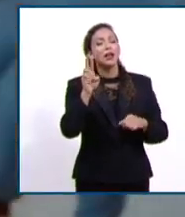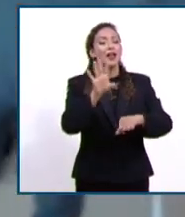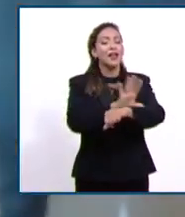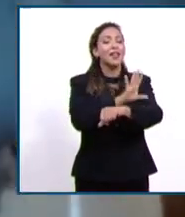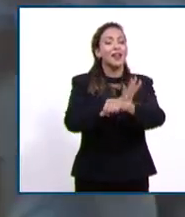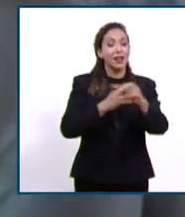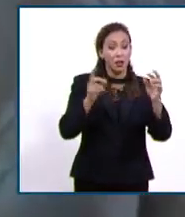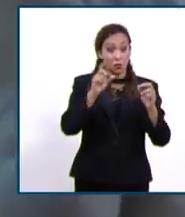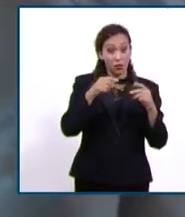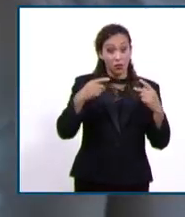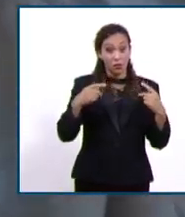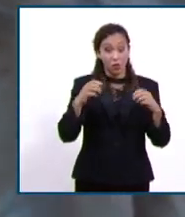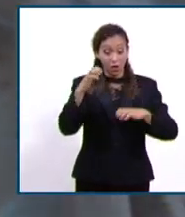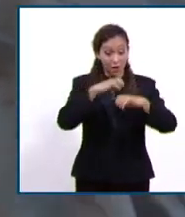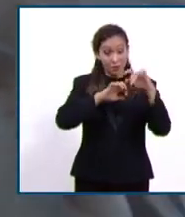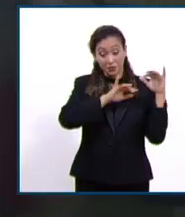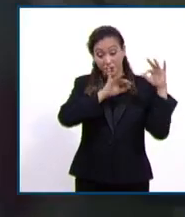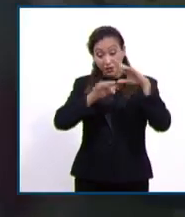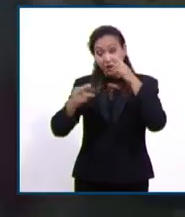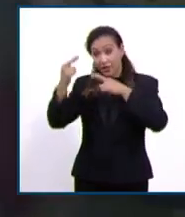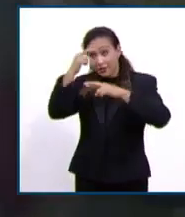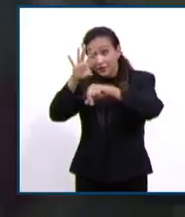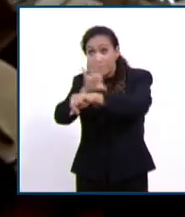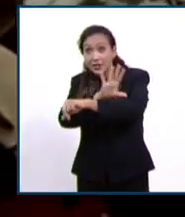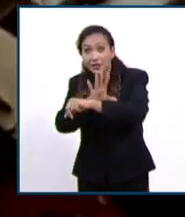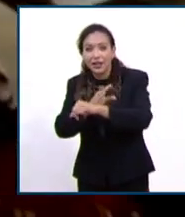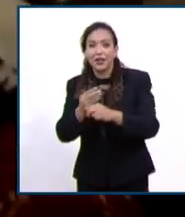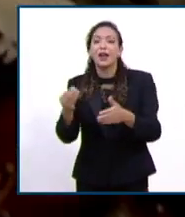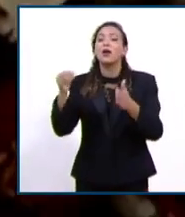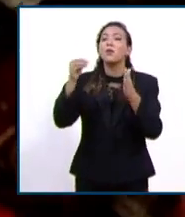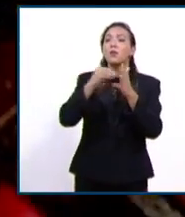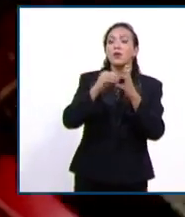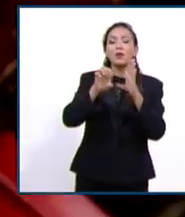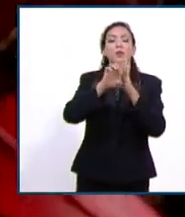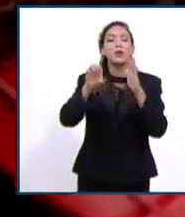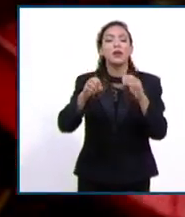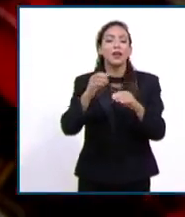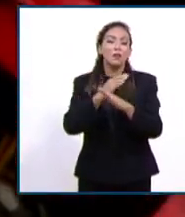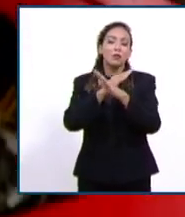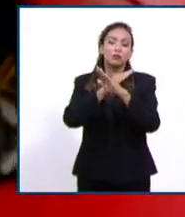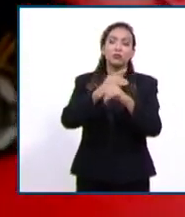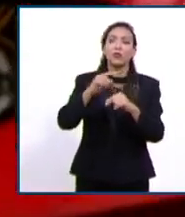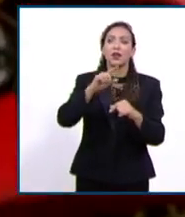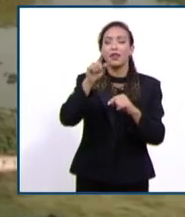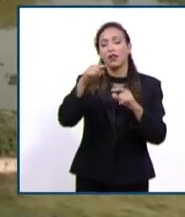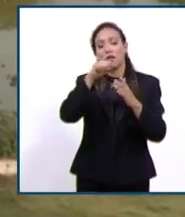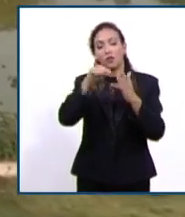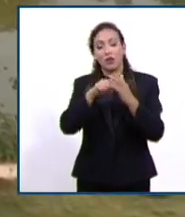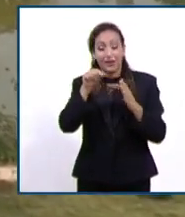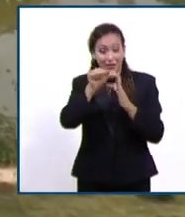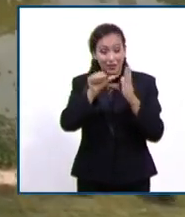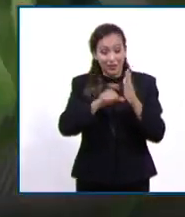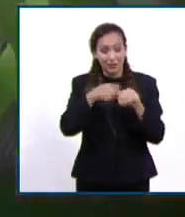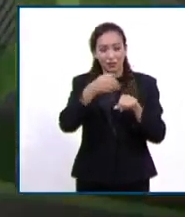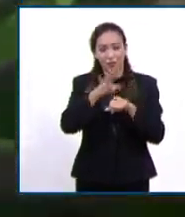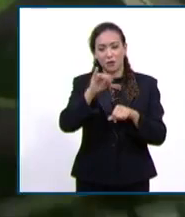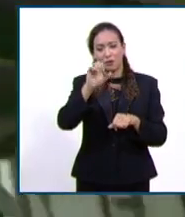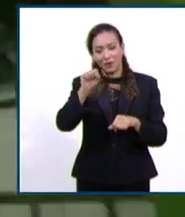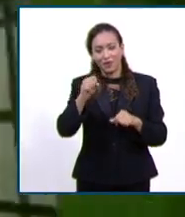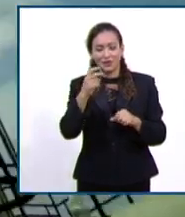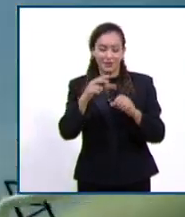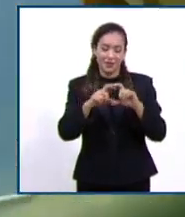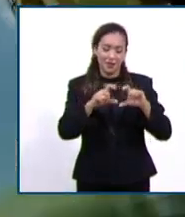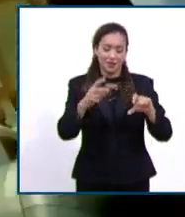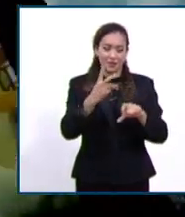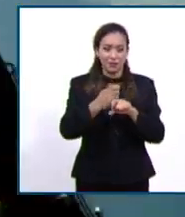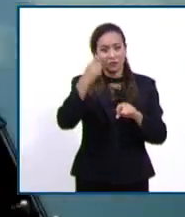de verificación imponga medidas de prevención como la clausura. Se trata del artículo 22 bis, fracción primera de la Ley Federal